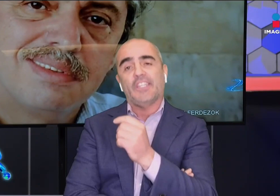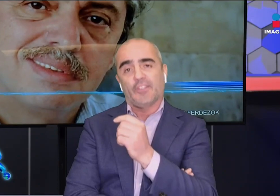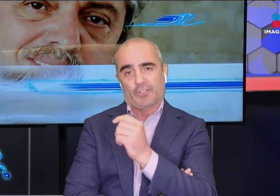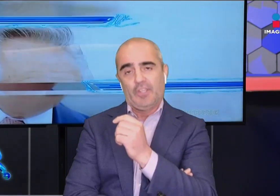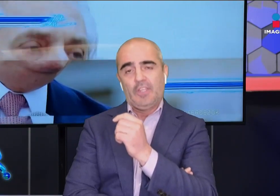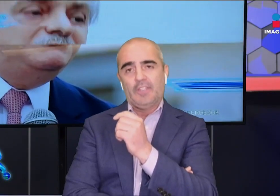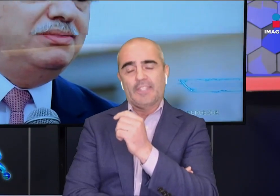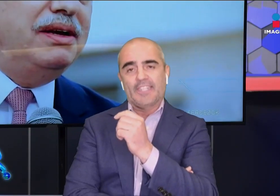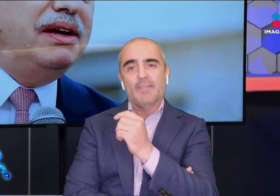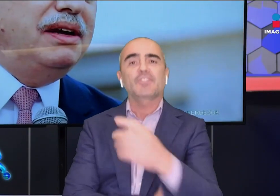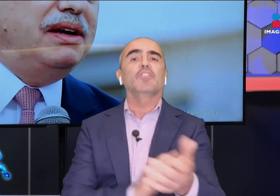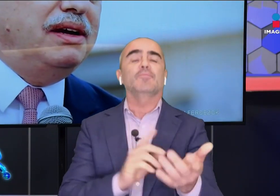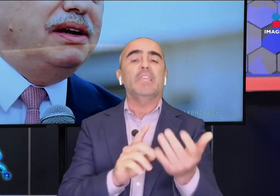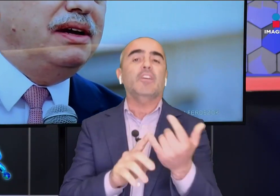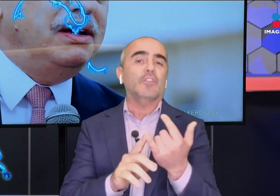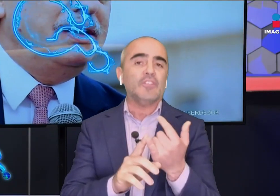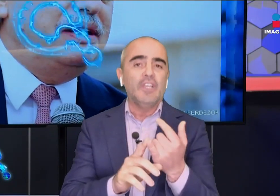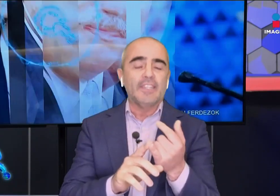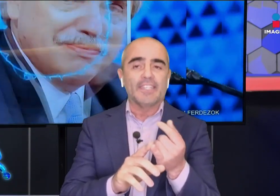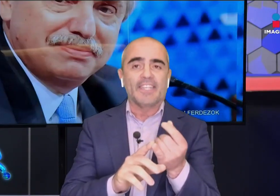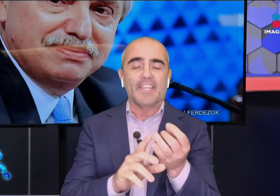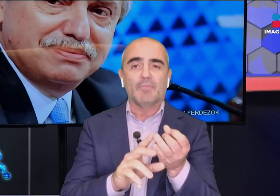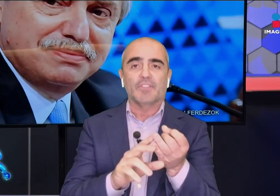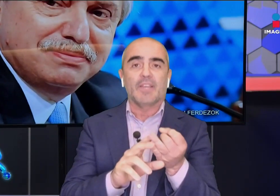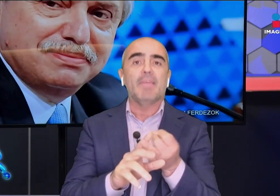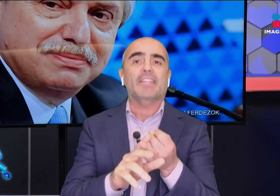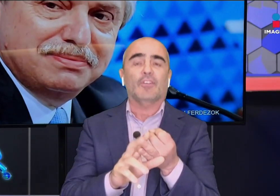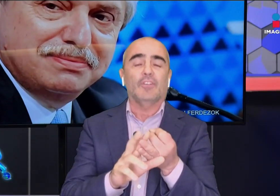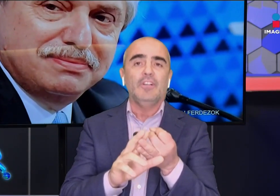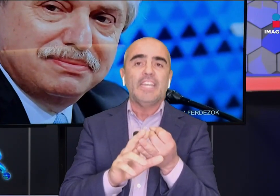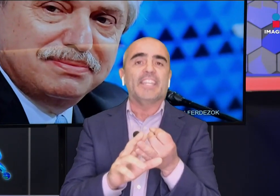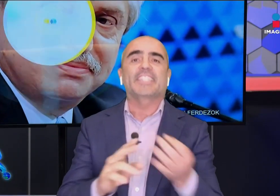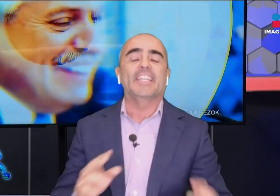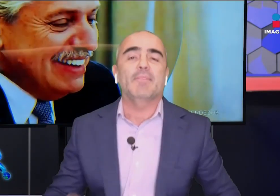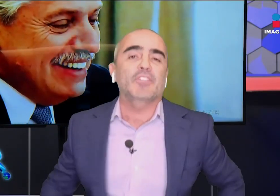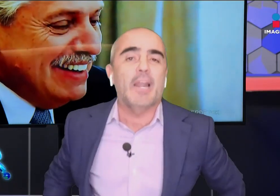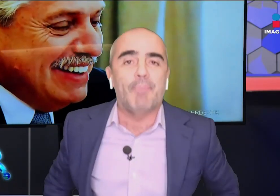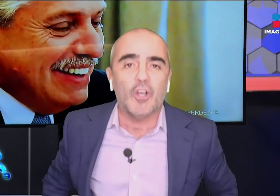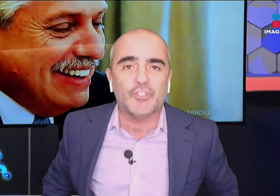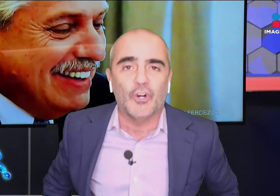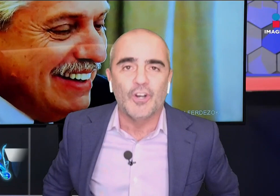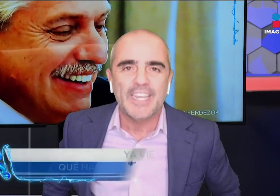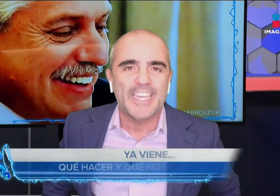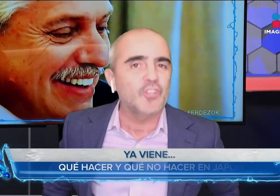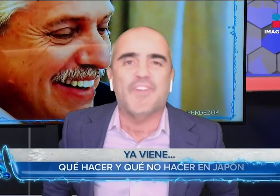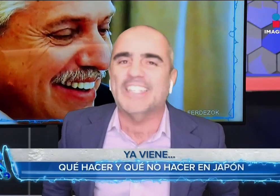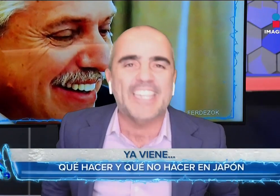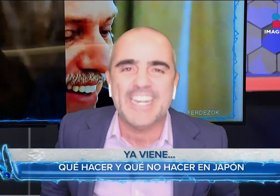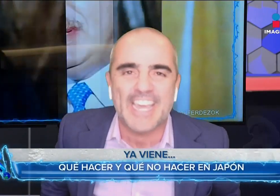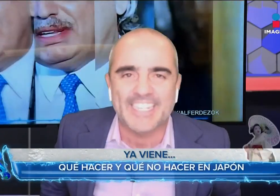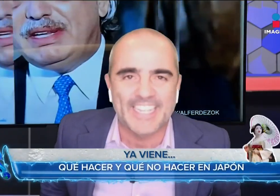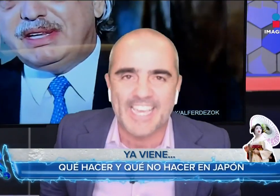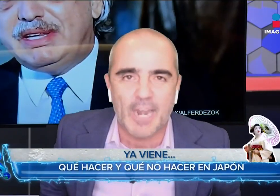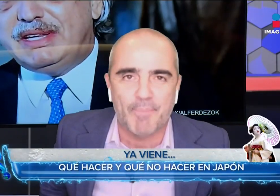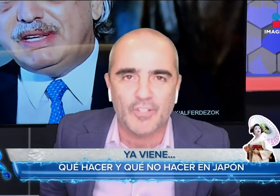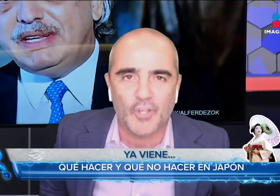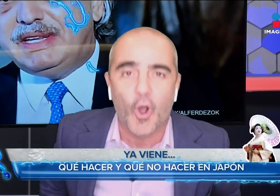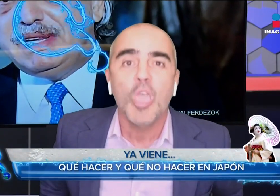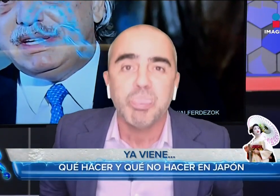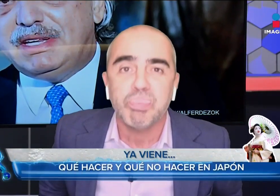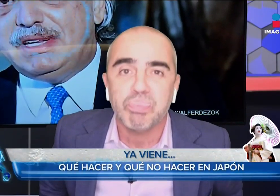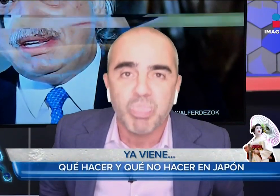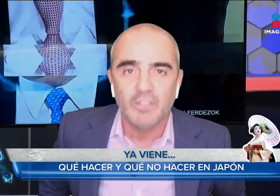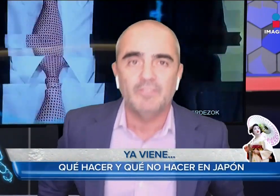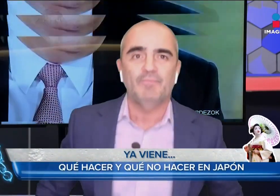descendemos de los indios. Descendemos de los micros, descendemos del metro y descendemos al pozo. Y nos fascina descender al